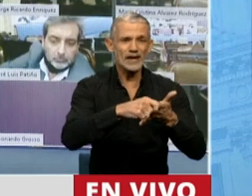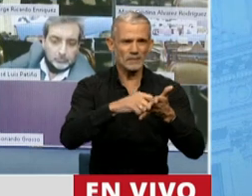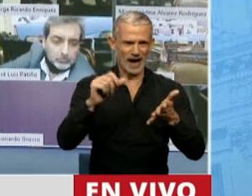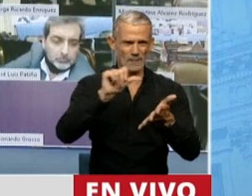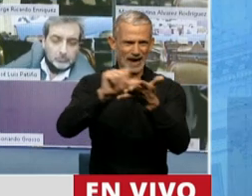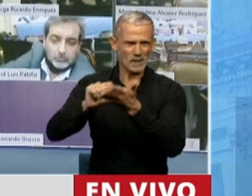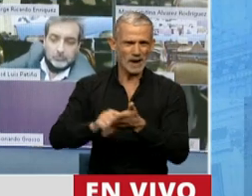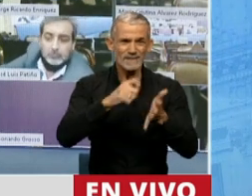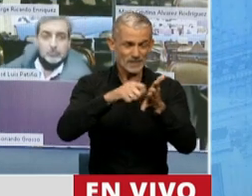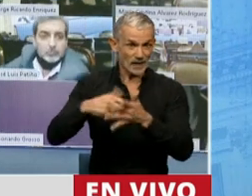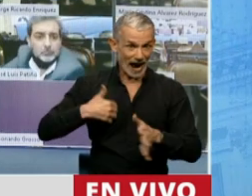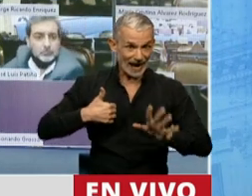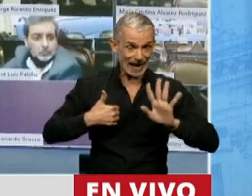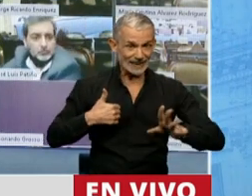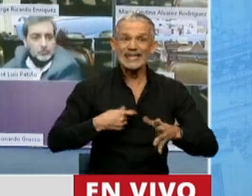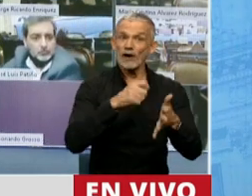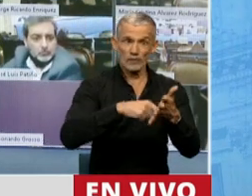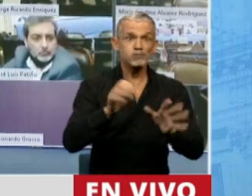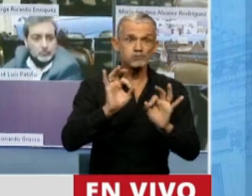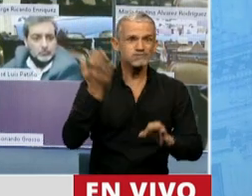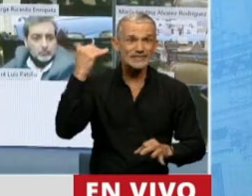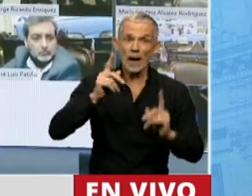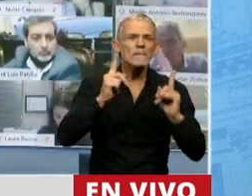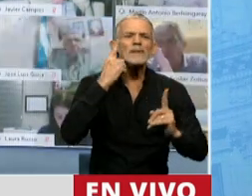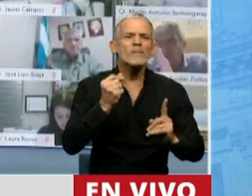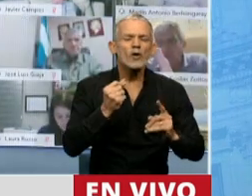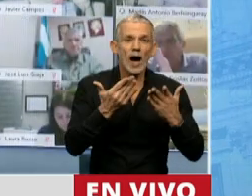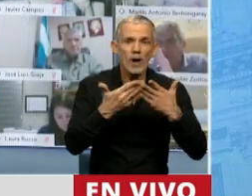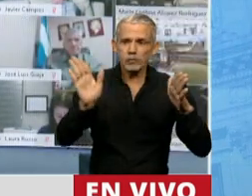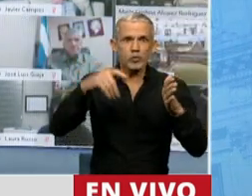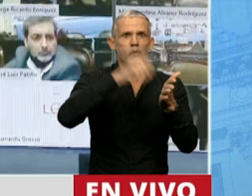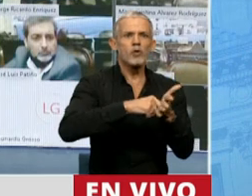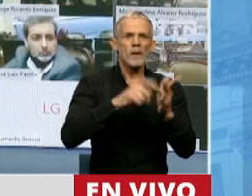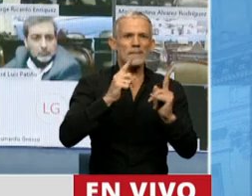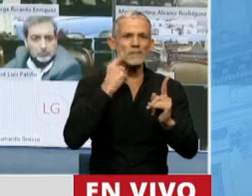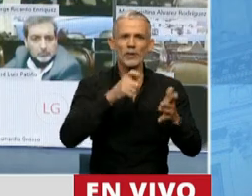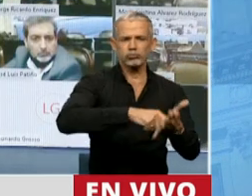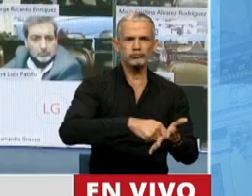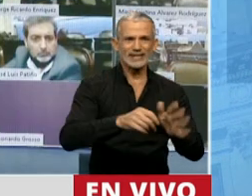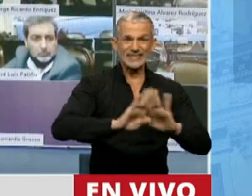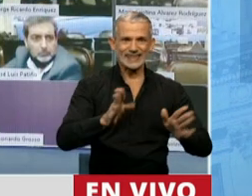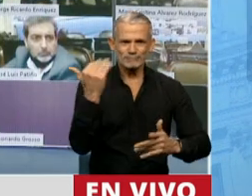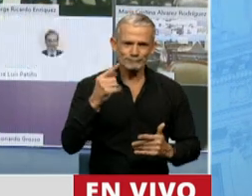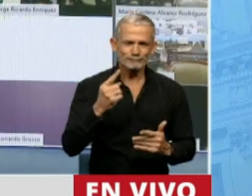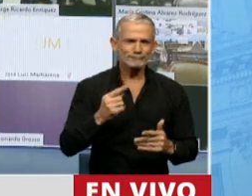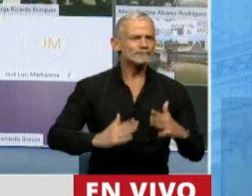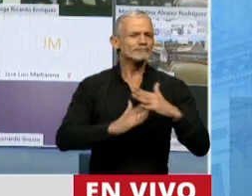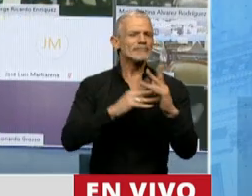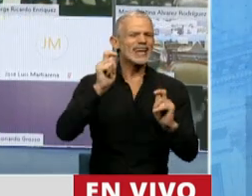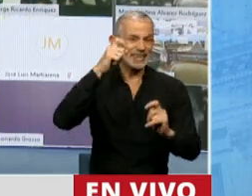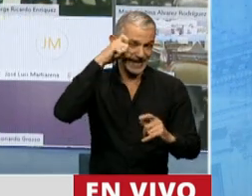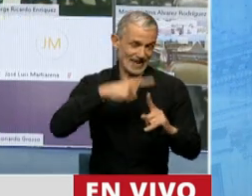países Argentina firmó el mismo día en que se abrió la apertura en aquel entonces con el mandato del